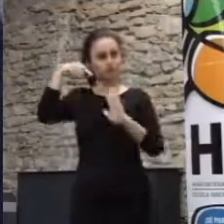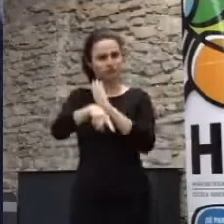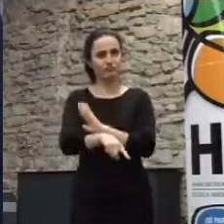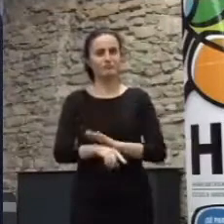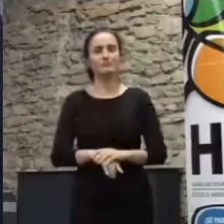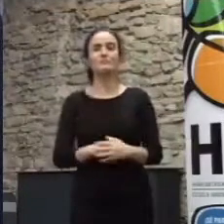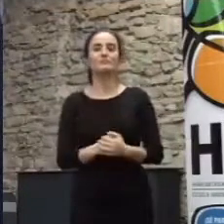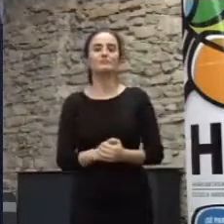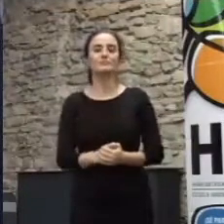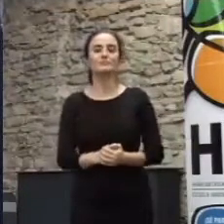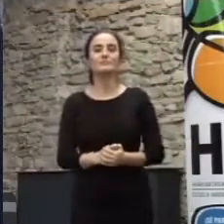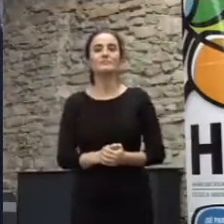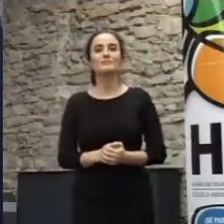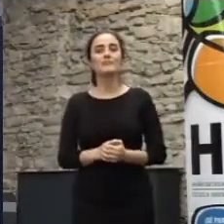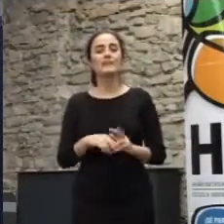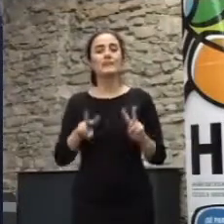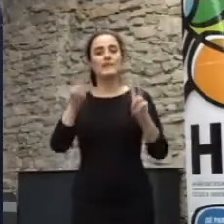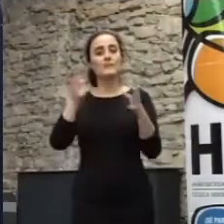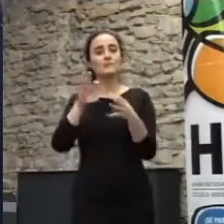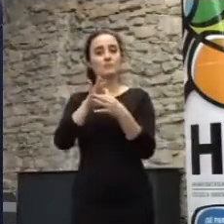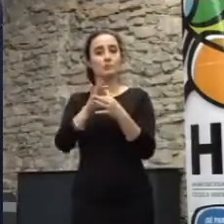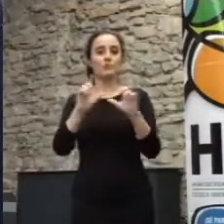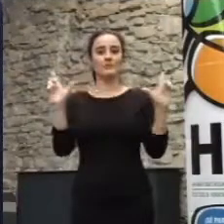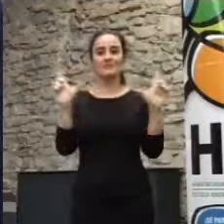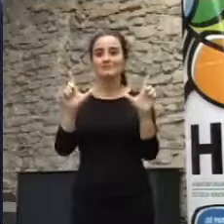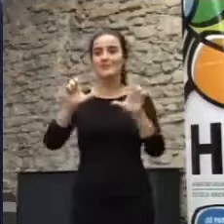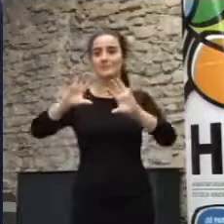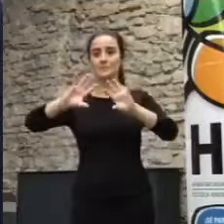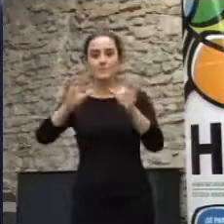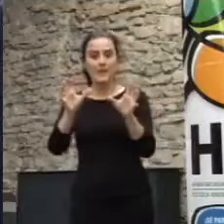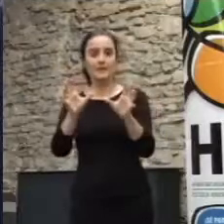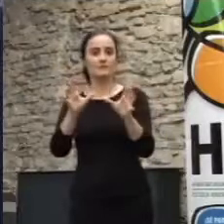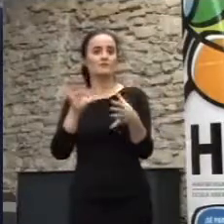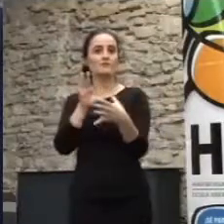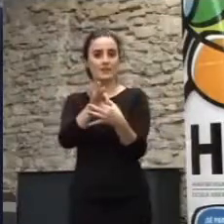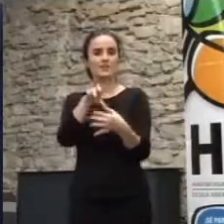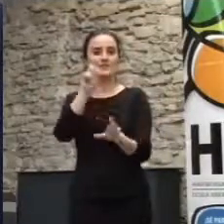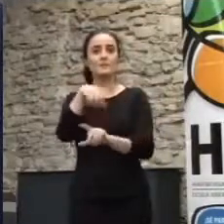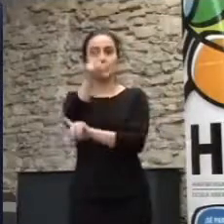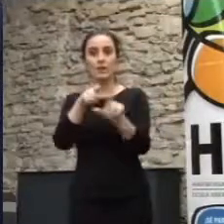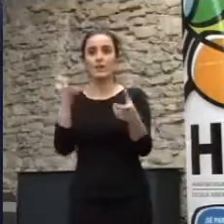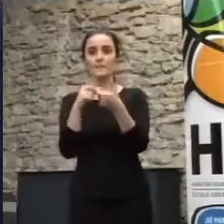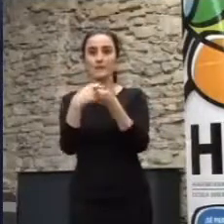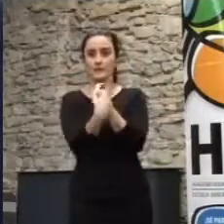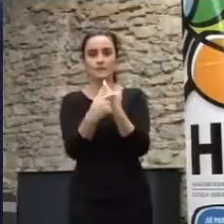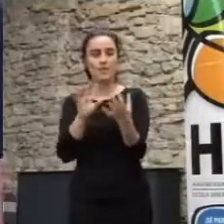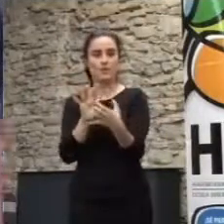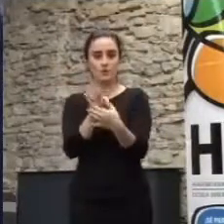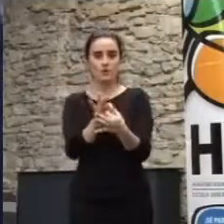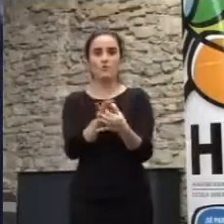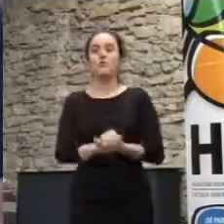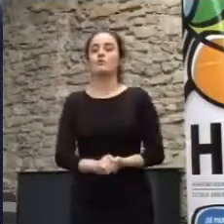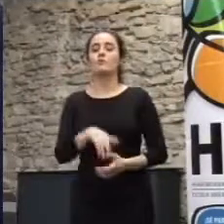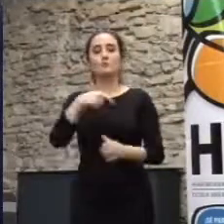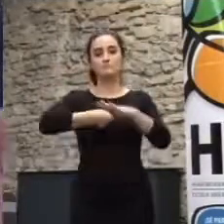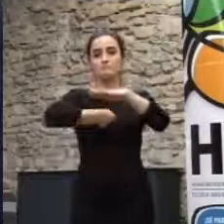tela. Tiene que ver con los medios de comunicación, tiene que ver con la participación ciudadana, tiene que ver con la ciudad